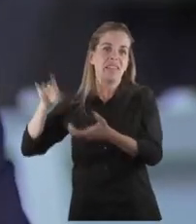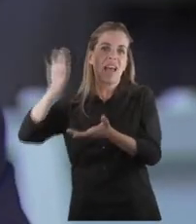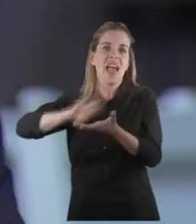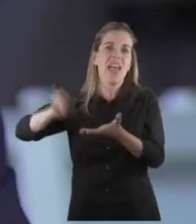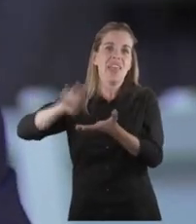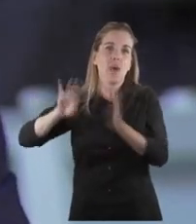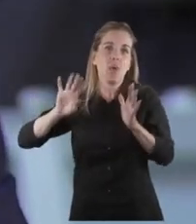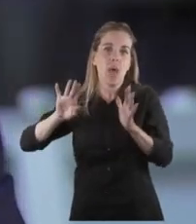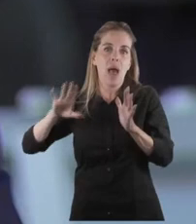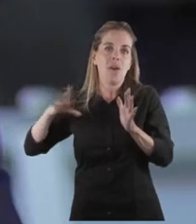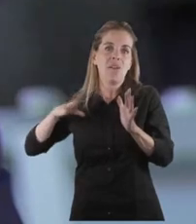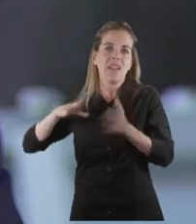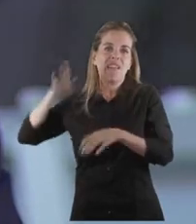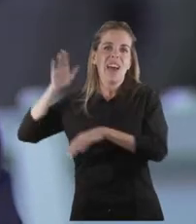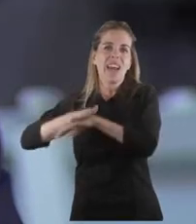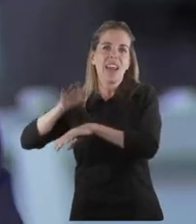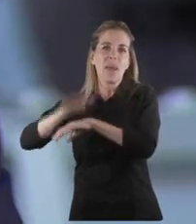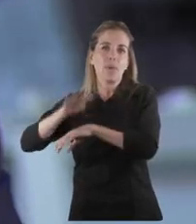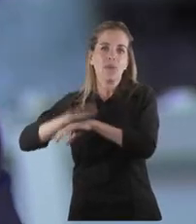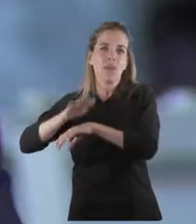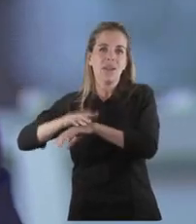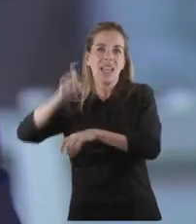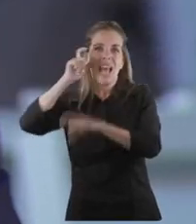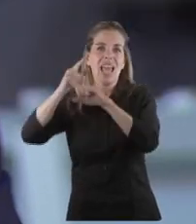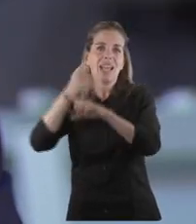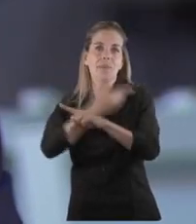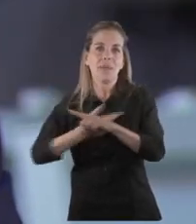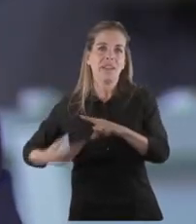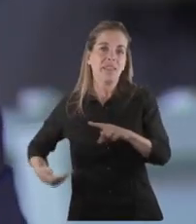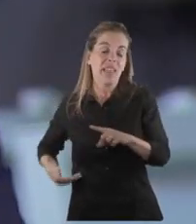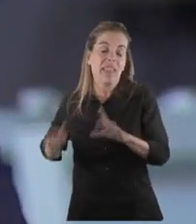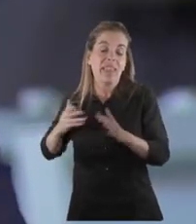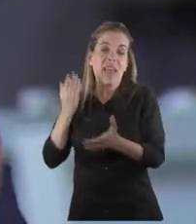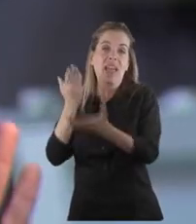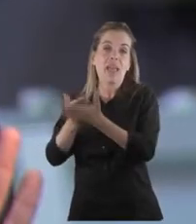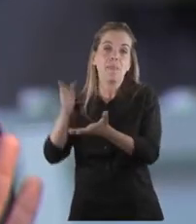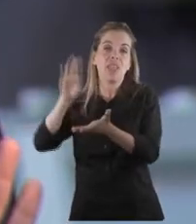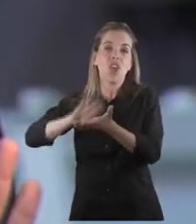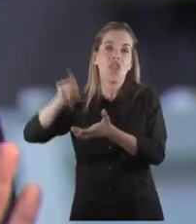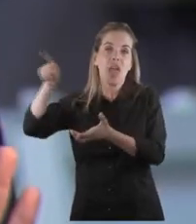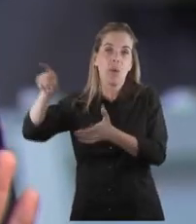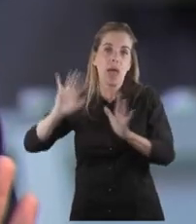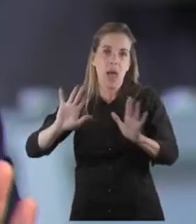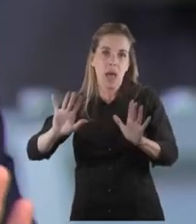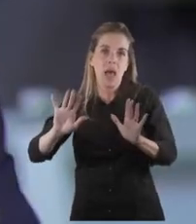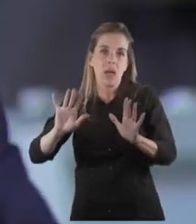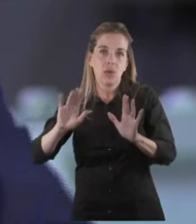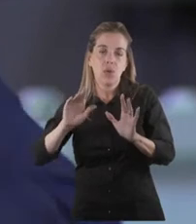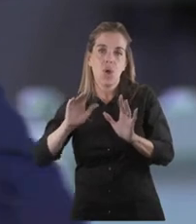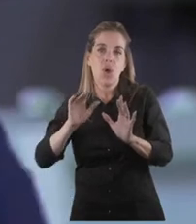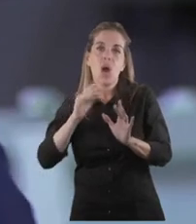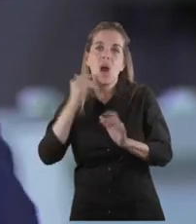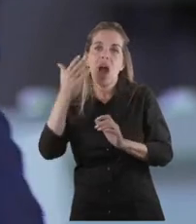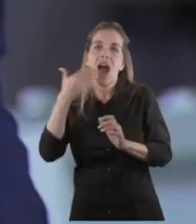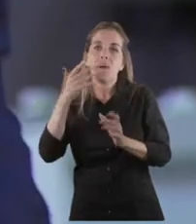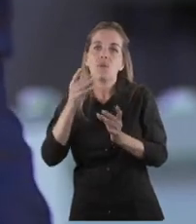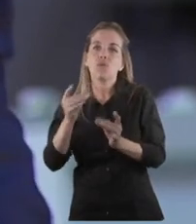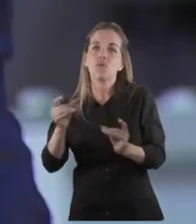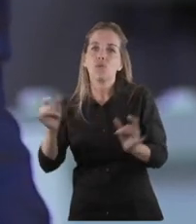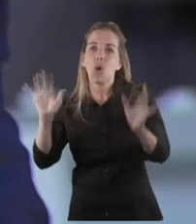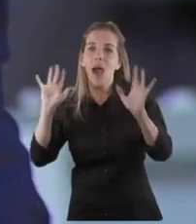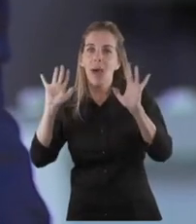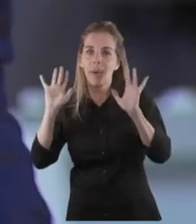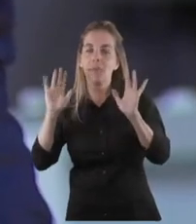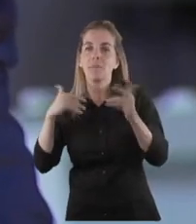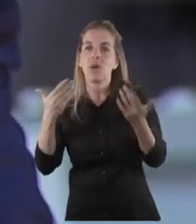de irresponsabilidad manifiesta de quien me precedió. Y soy generoso con lo que estoy diciendo. Por eso le he pedido a